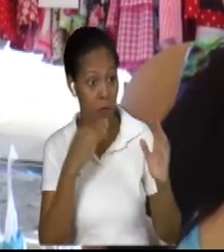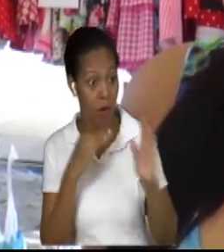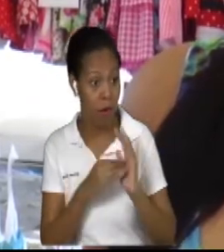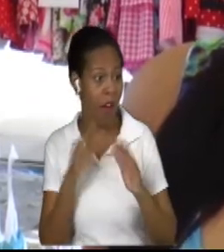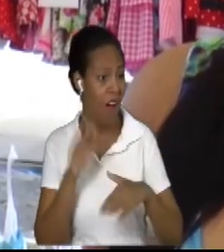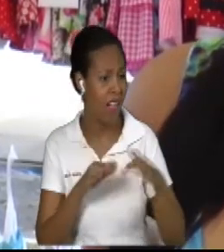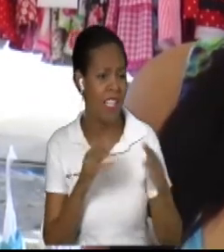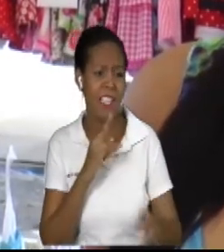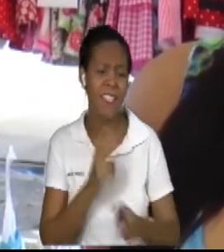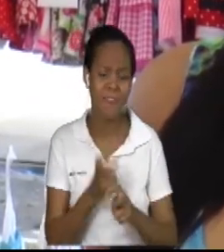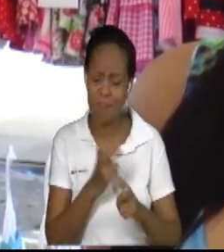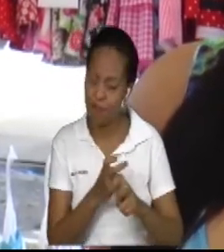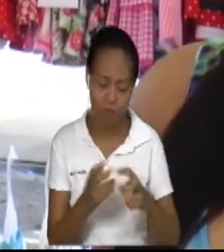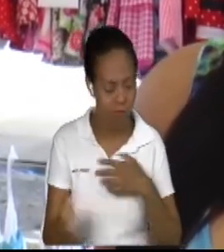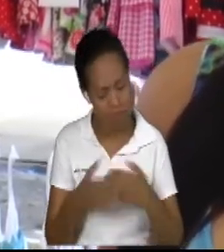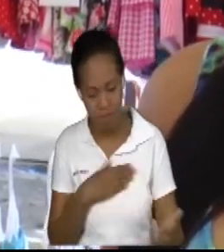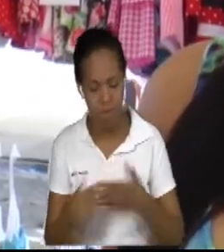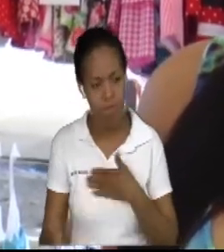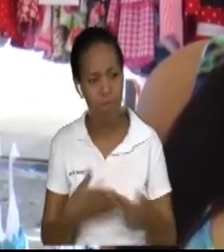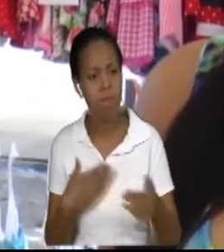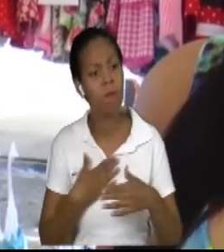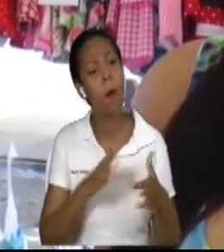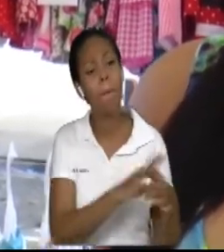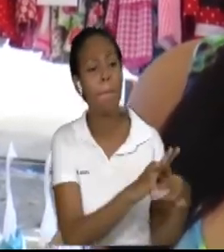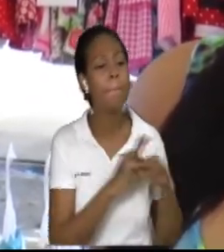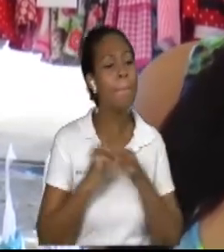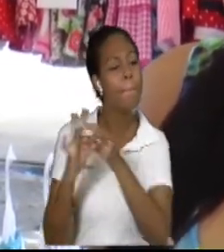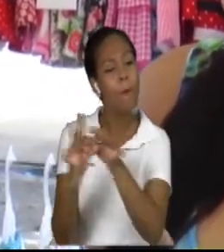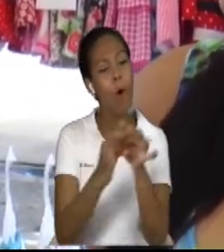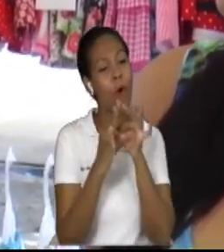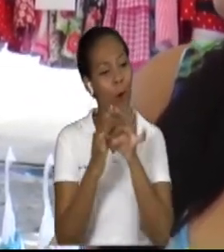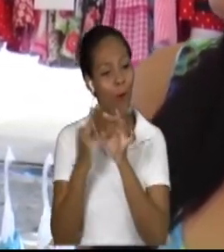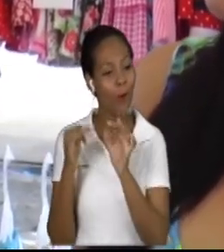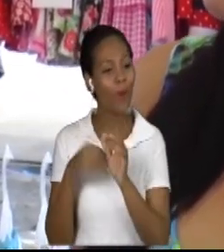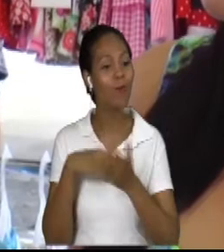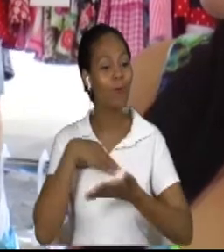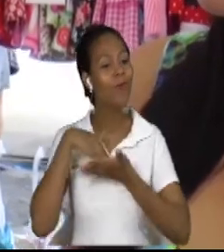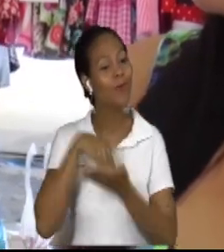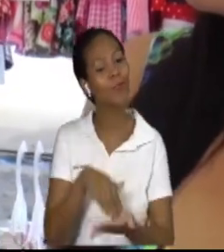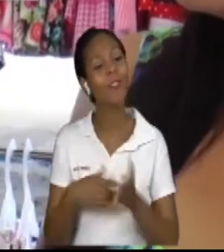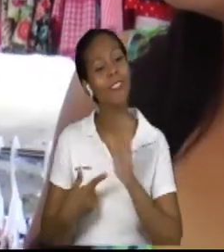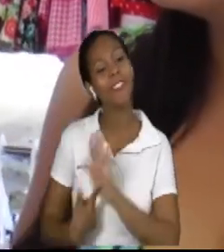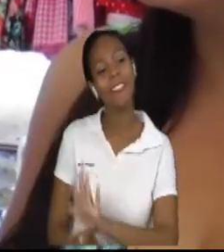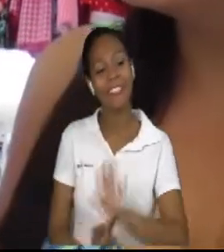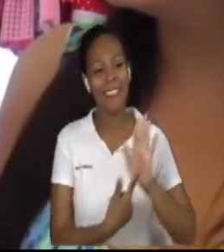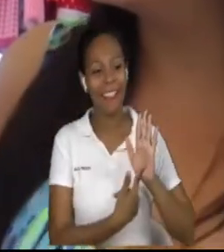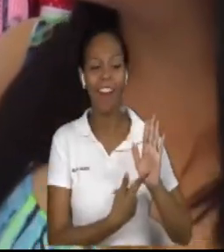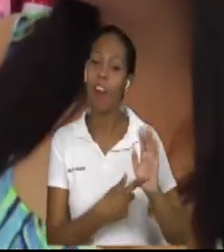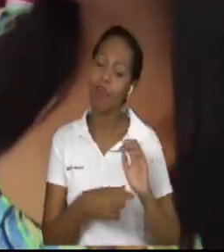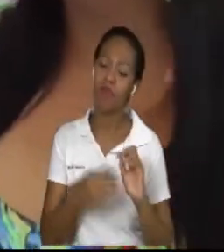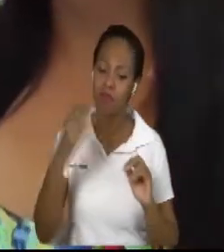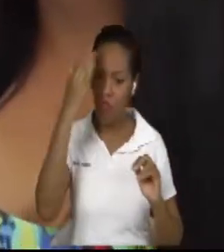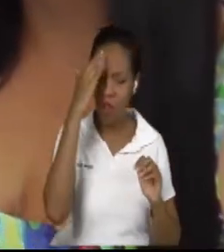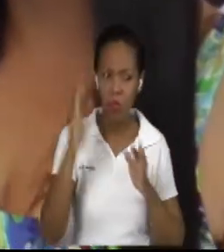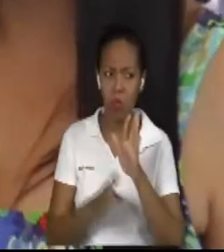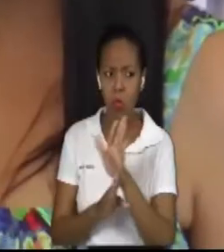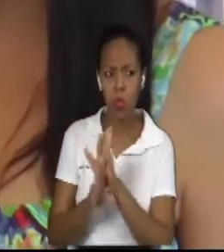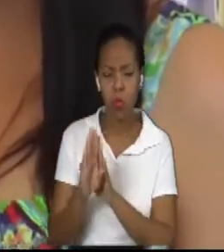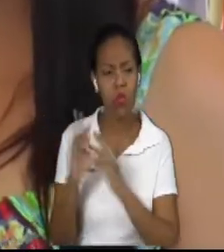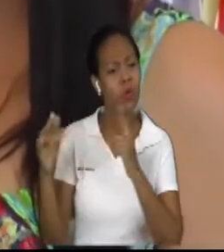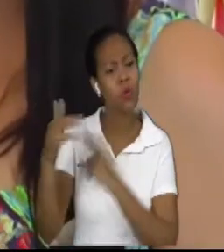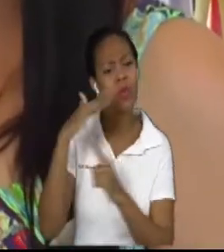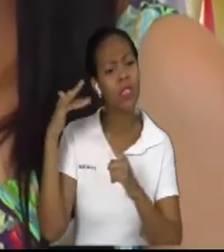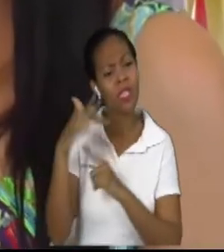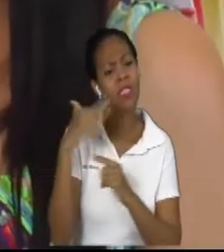sean precisamente para eso, para unirnos y demostrar de qué estamos hechos. Por eso saldremos adelante de todas estas situaciones y